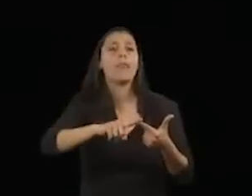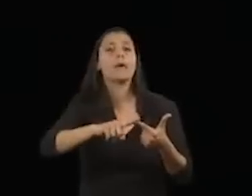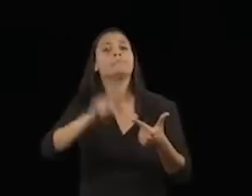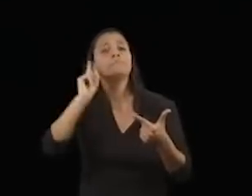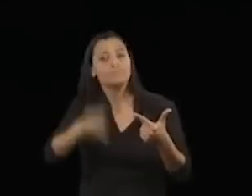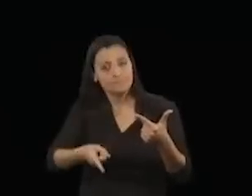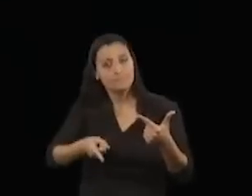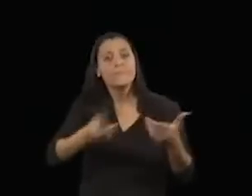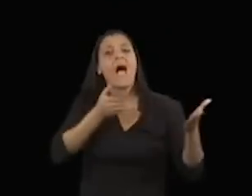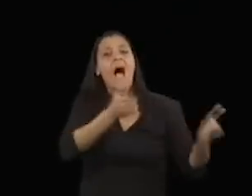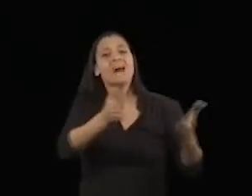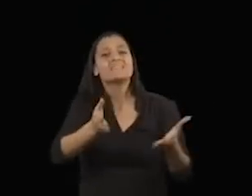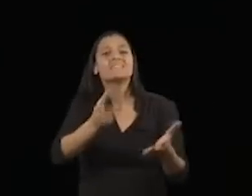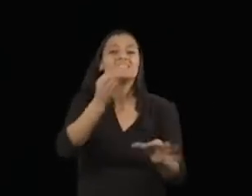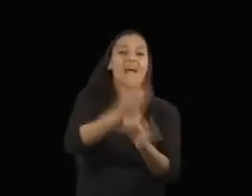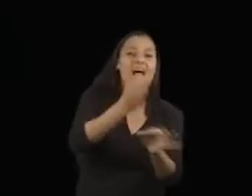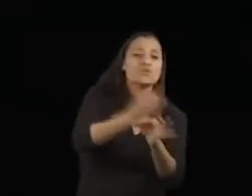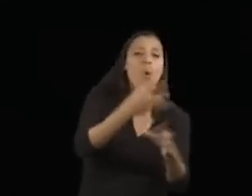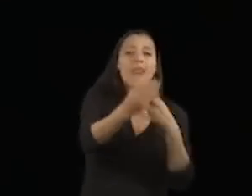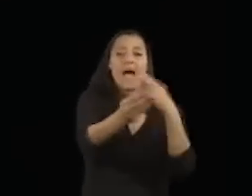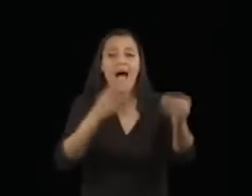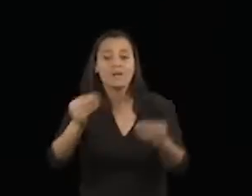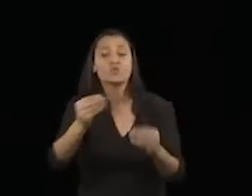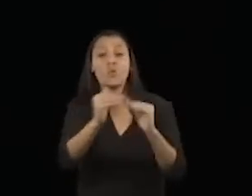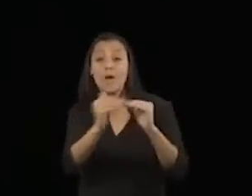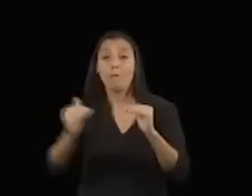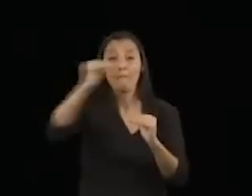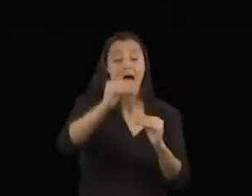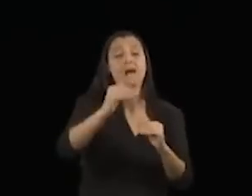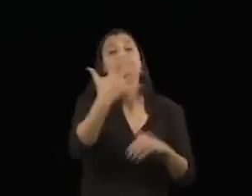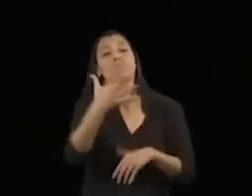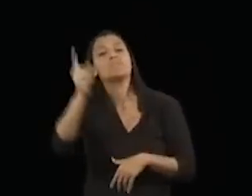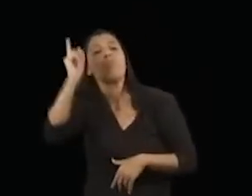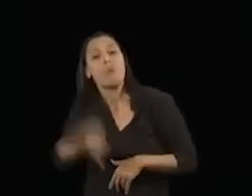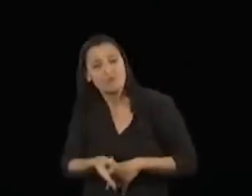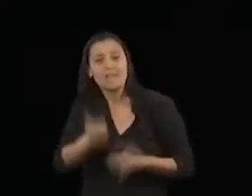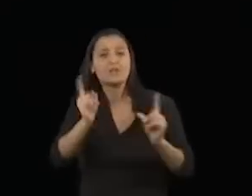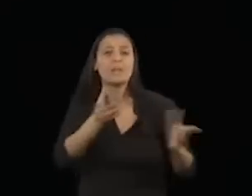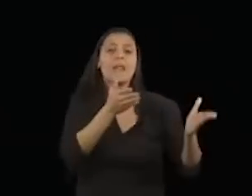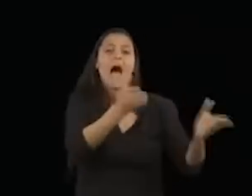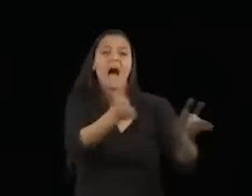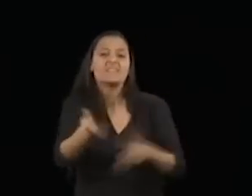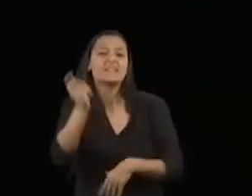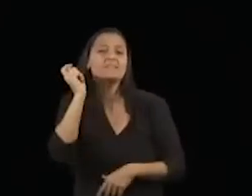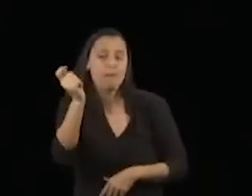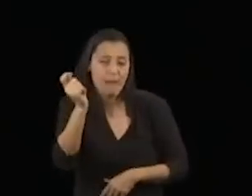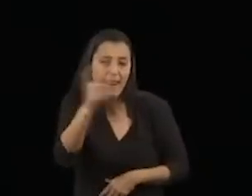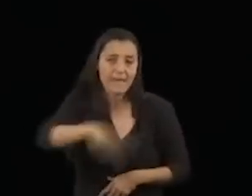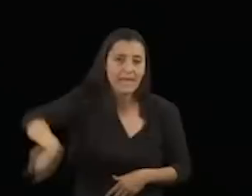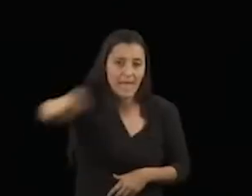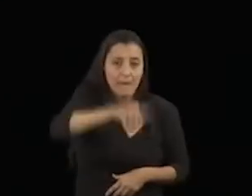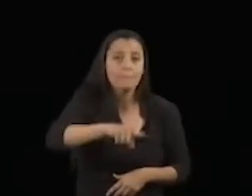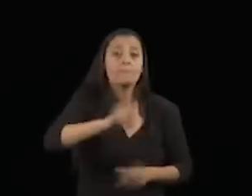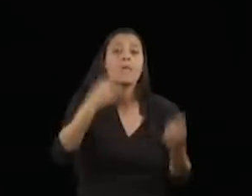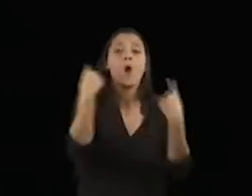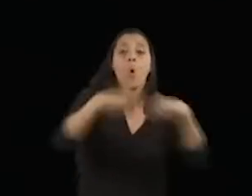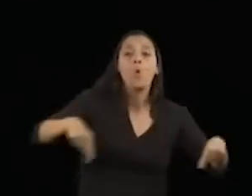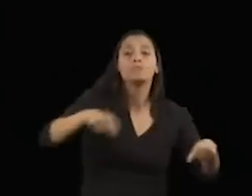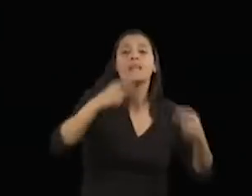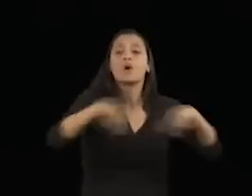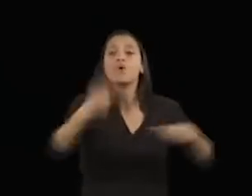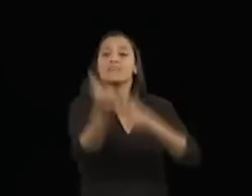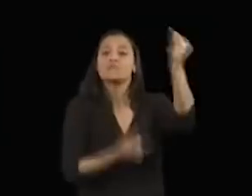aumentamos la asistencia escolar, multiplicamos casi por 5 veces la asistencia para los útiles de los